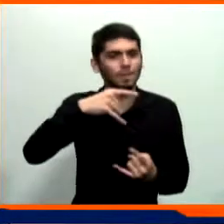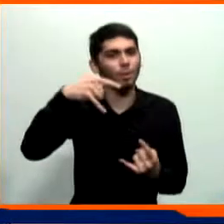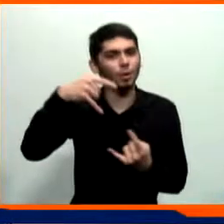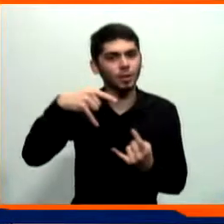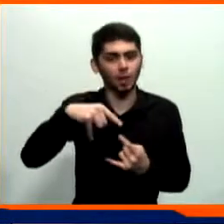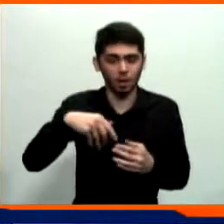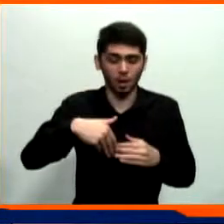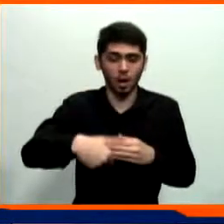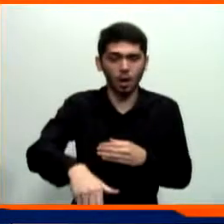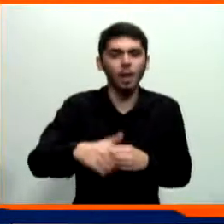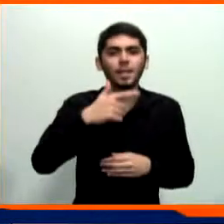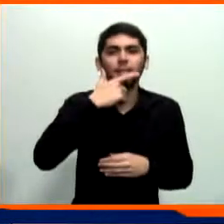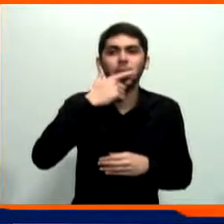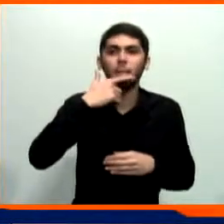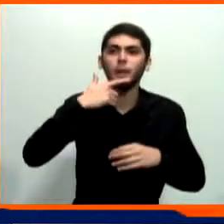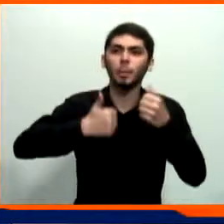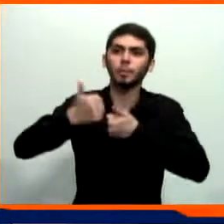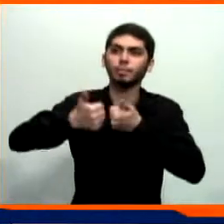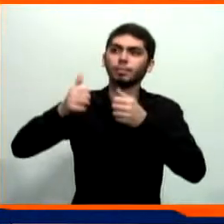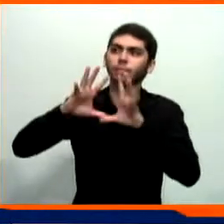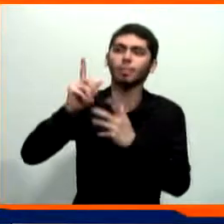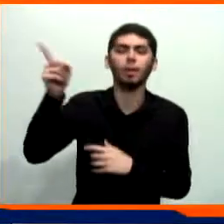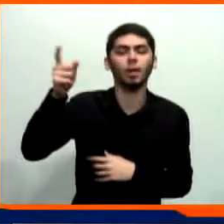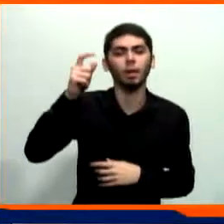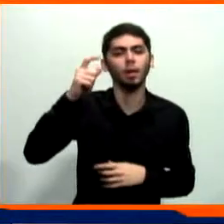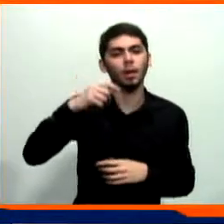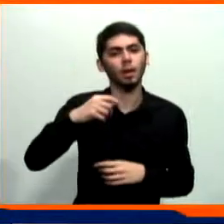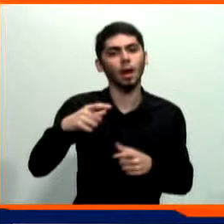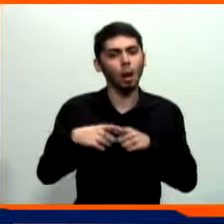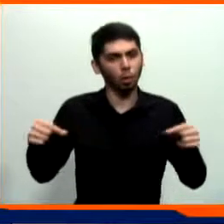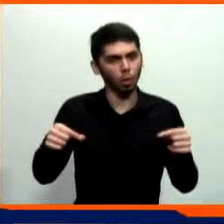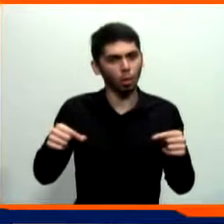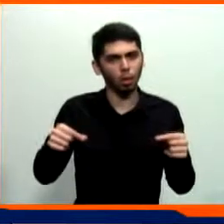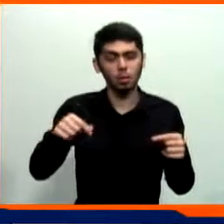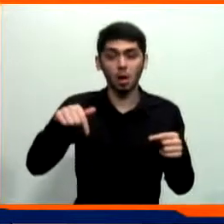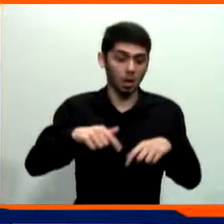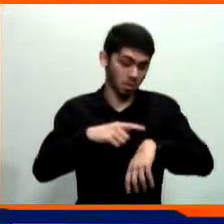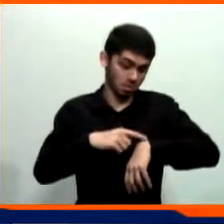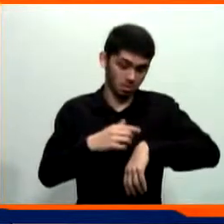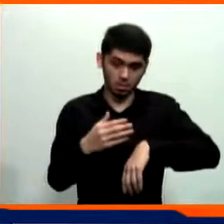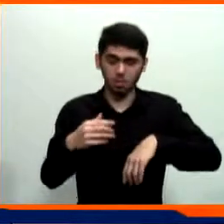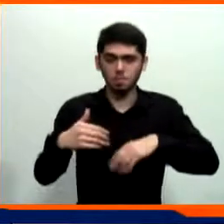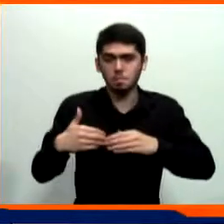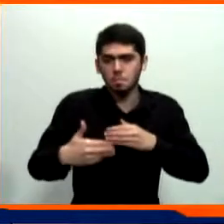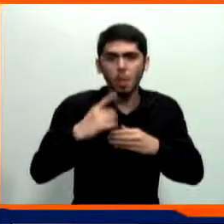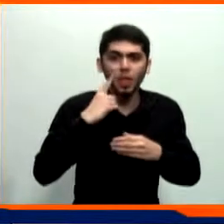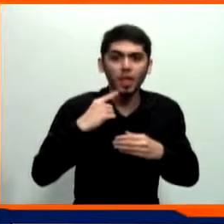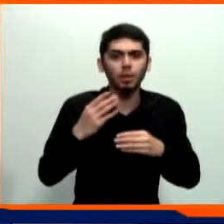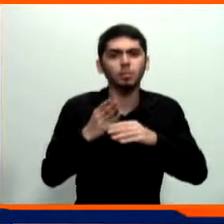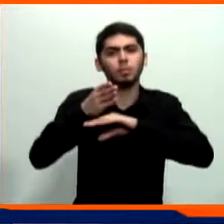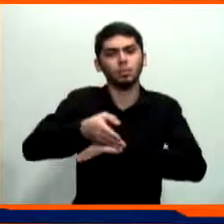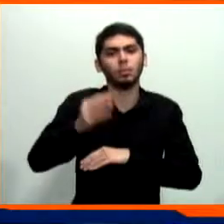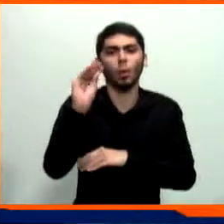disputar en el mes de septiembre en Japón. Y ya en los próximos días estarán viajando rumbo a Brasil, donde van a disputar un cuadrangular preparatorio para esa